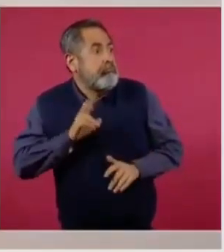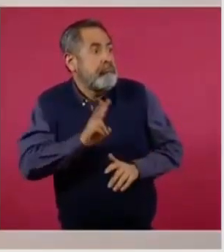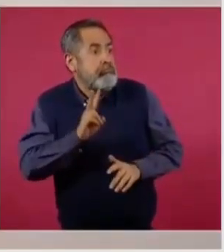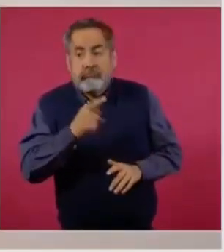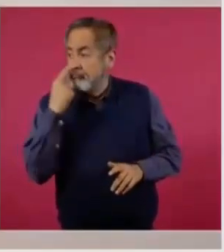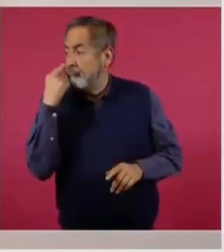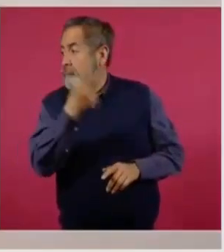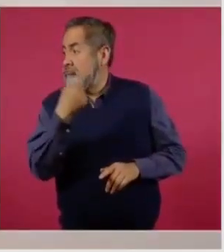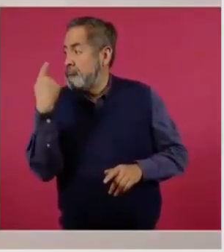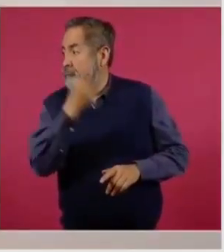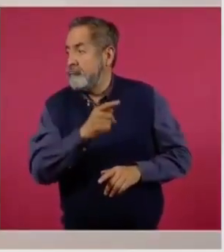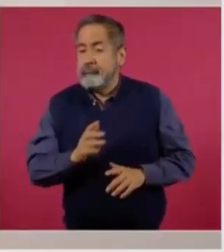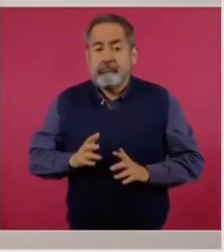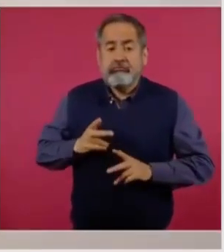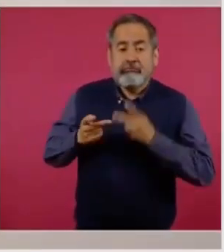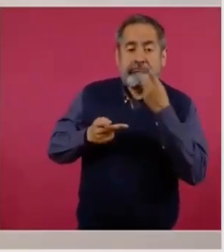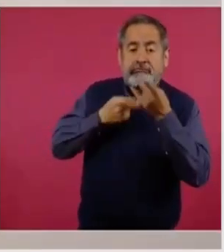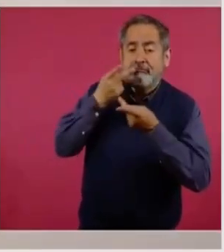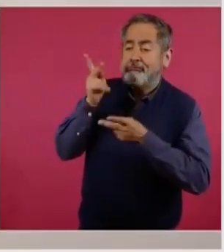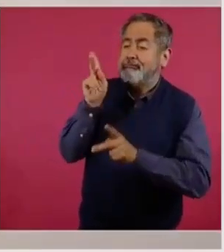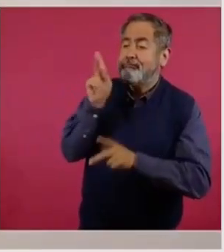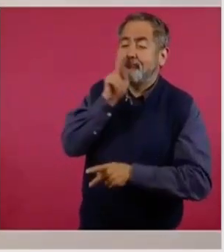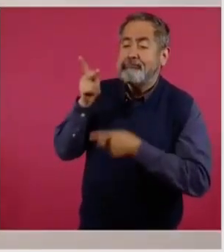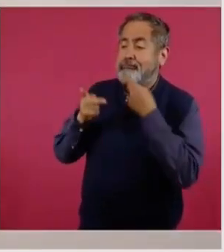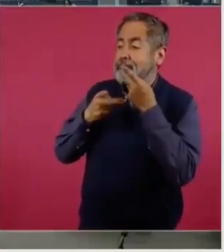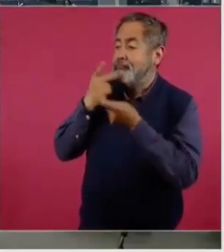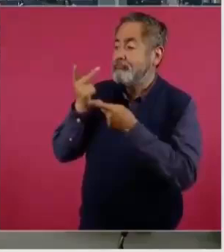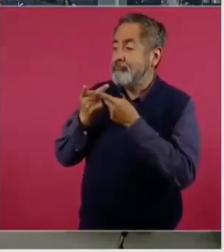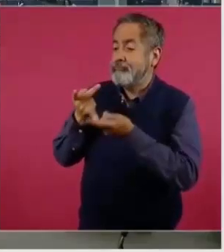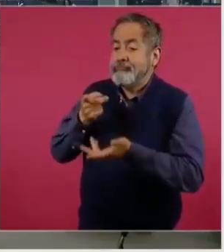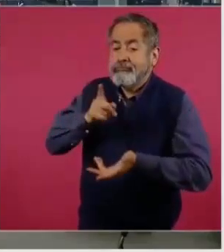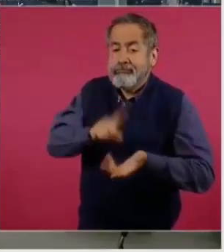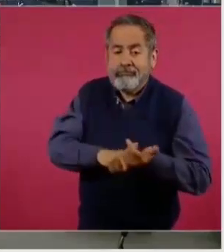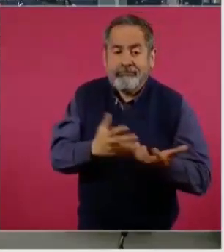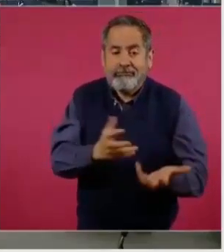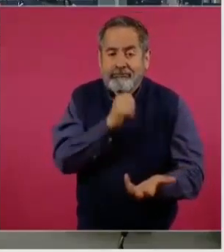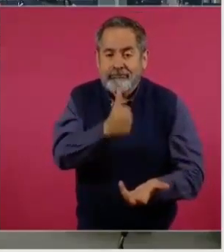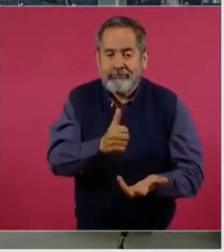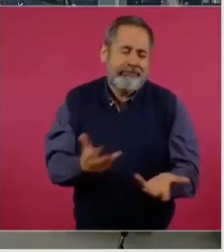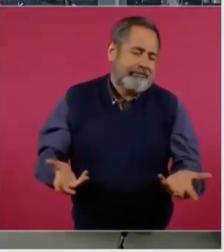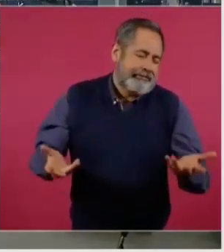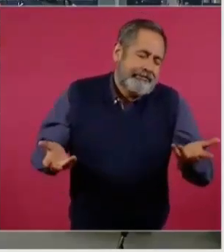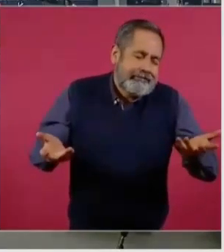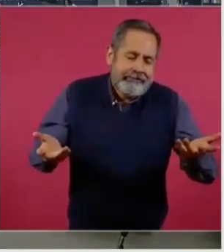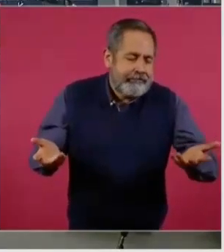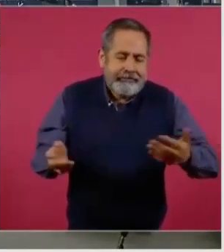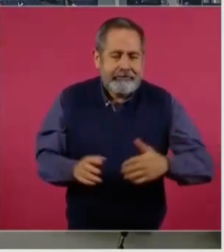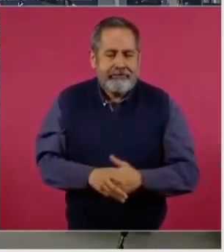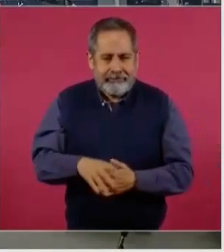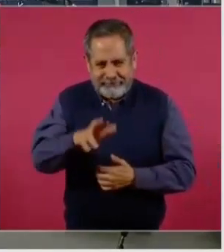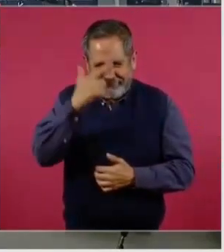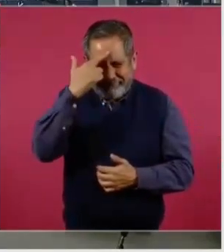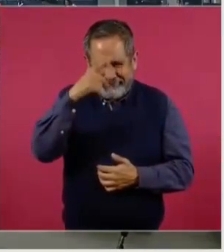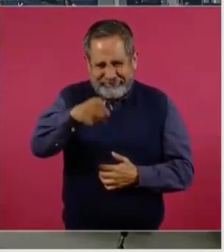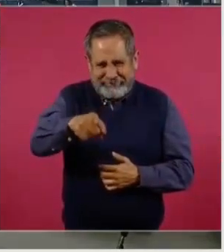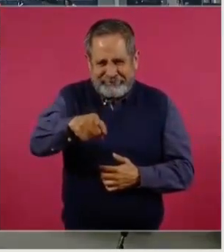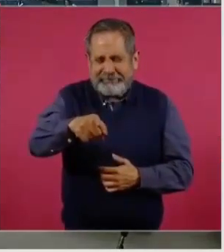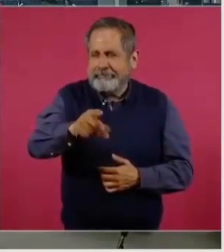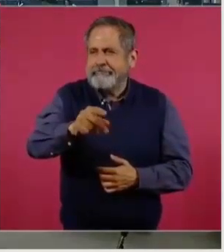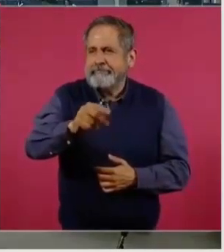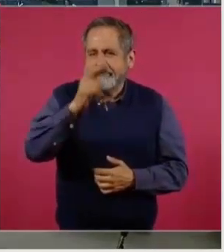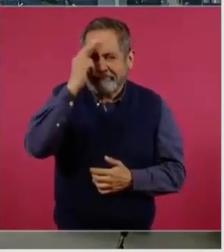y la coalición Sigamos Haciendo Historia tendrán una sobrerepresentación en la próxima legislatura del Congreso de la